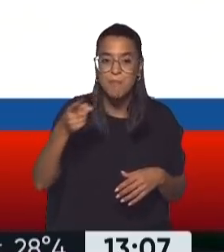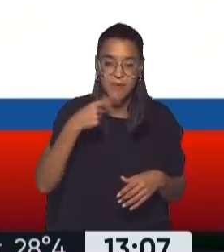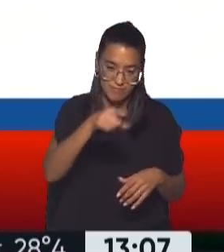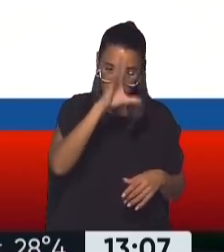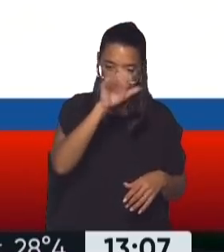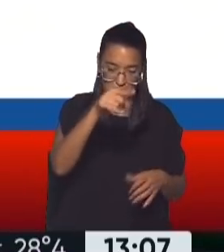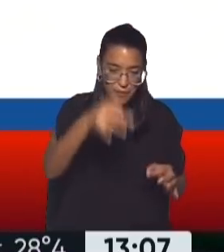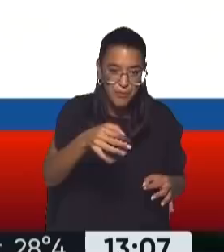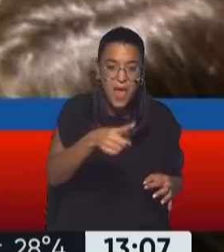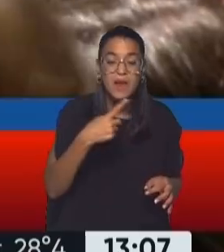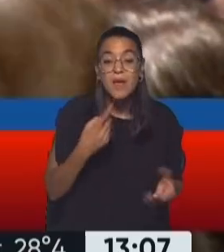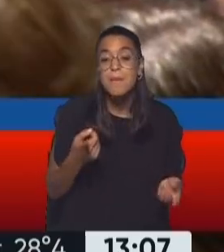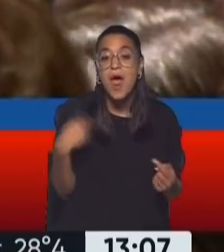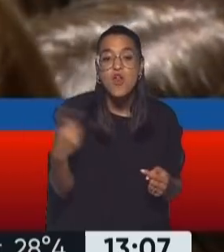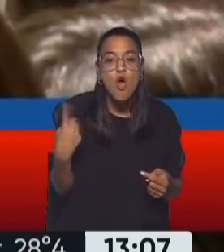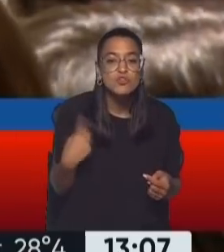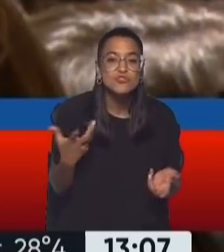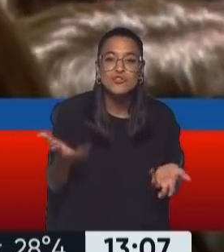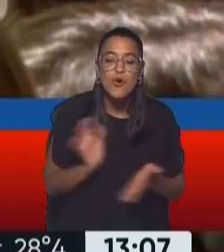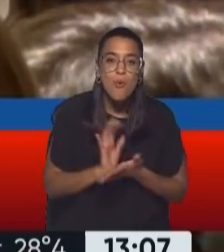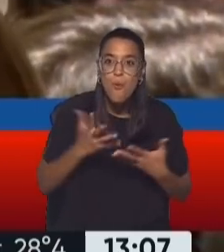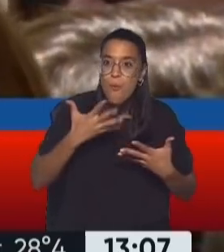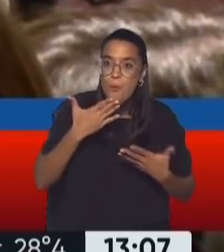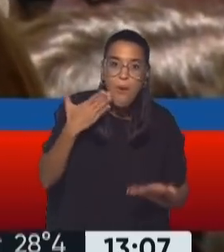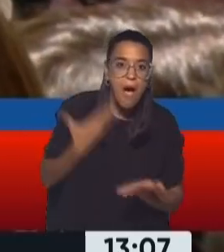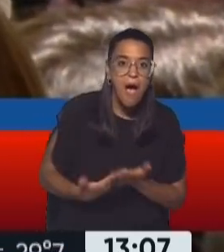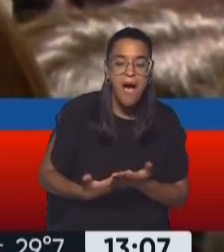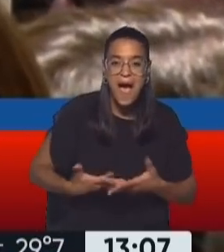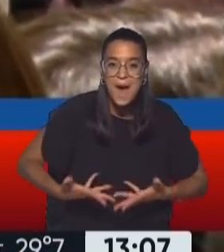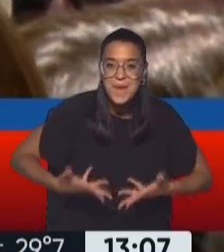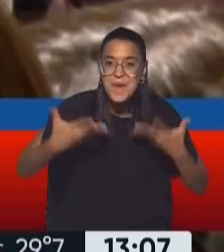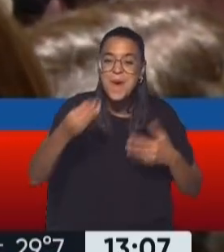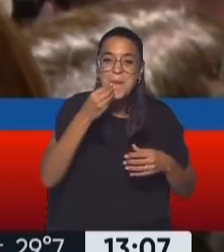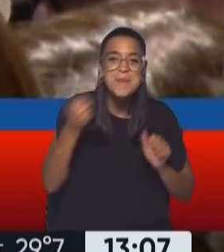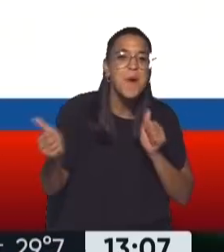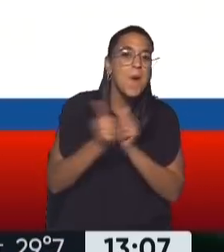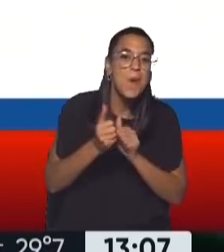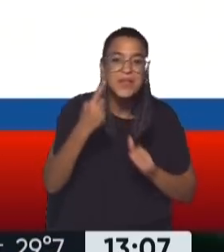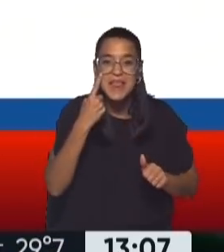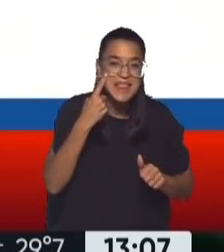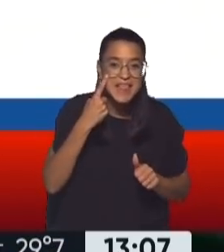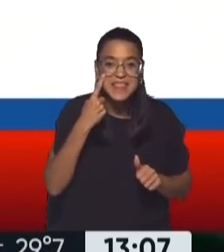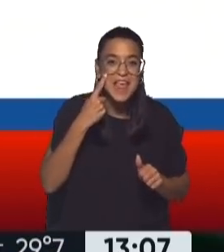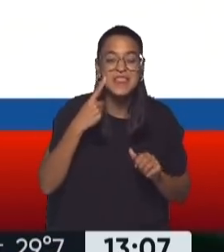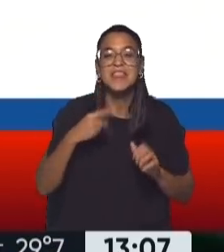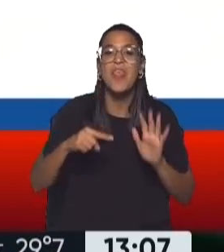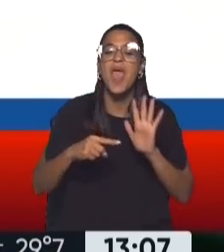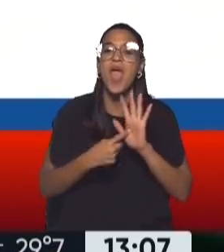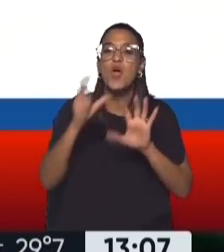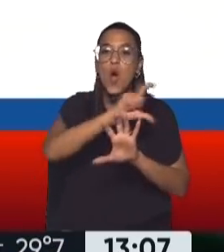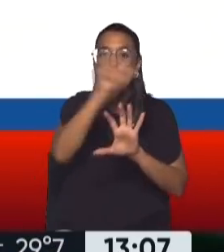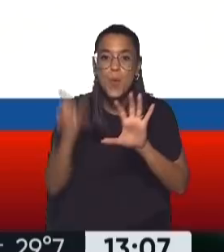bien. Y para nosotros era, wow, lo que crecimos, comimos con un intendente del conurbano,